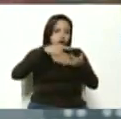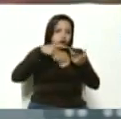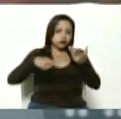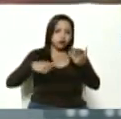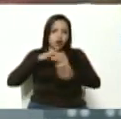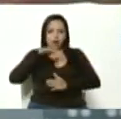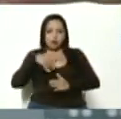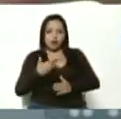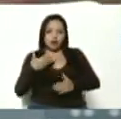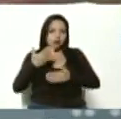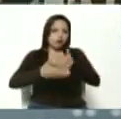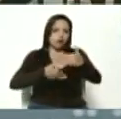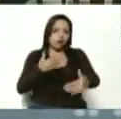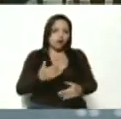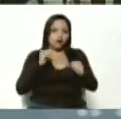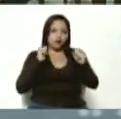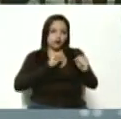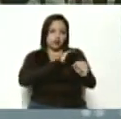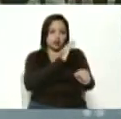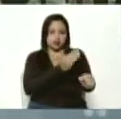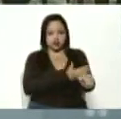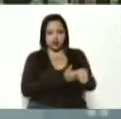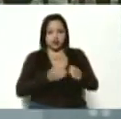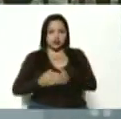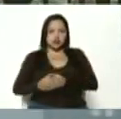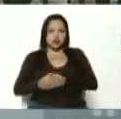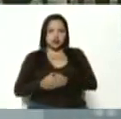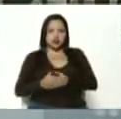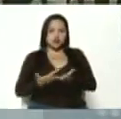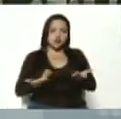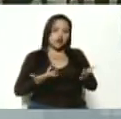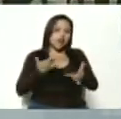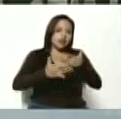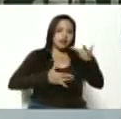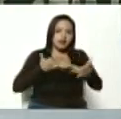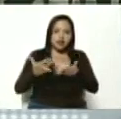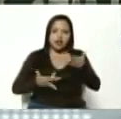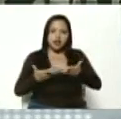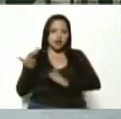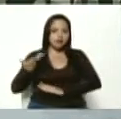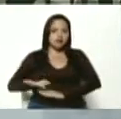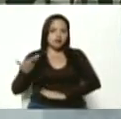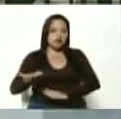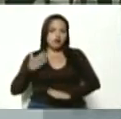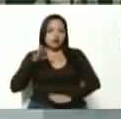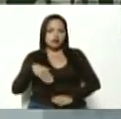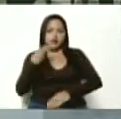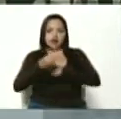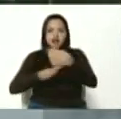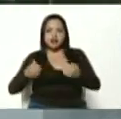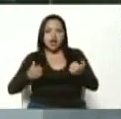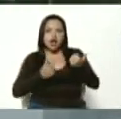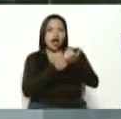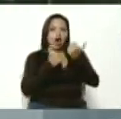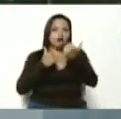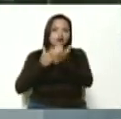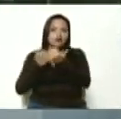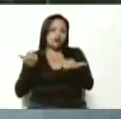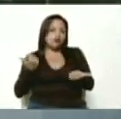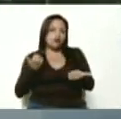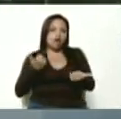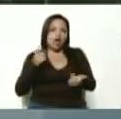ir poco a poco fortaleciendo con la dinámica oportuna recibir aportes,